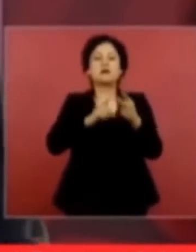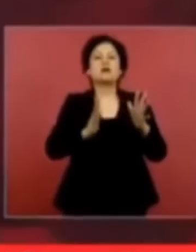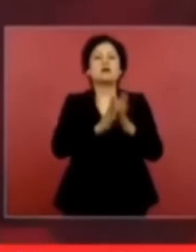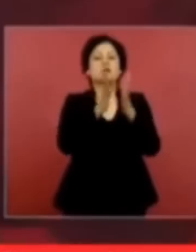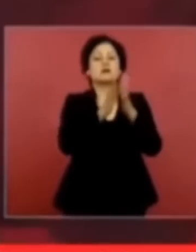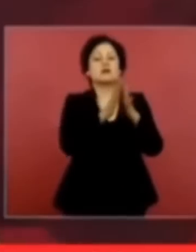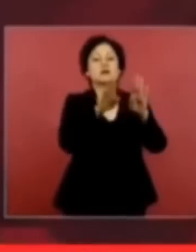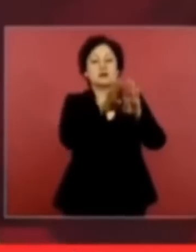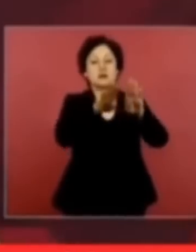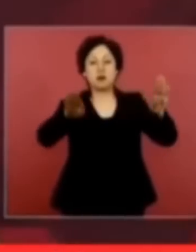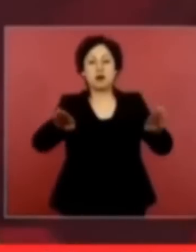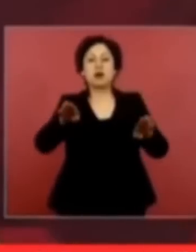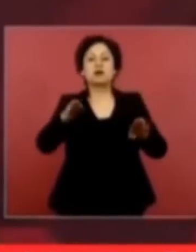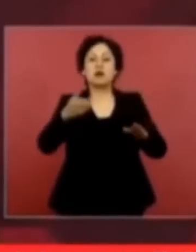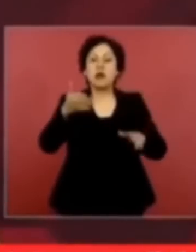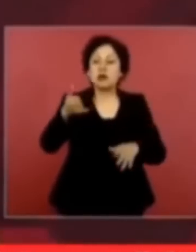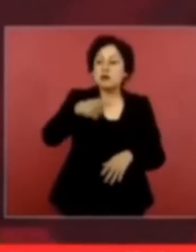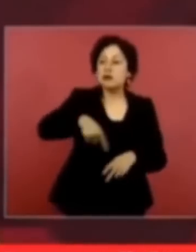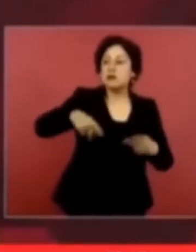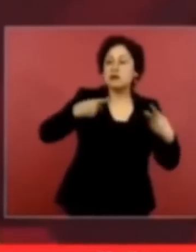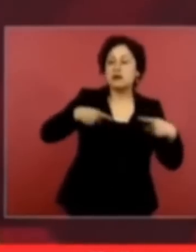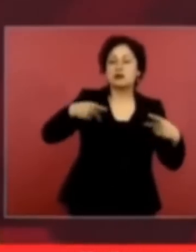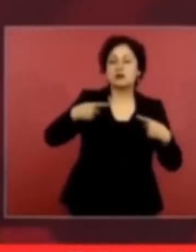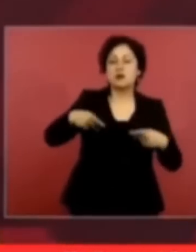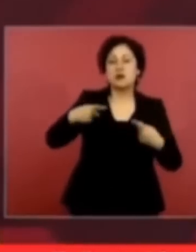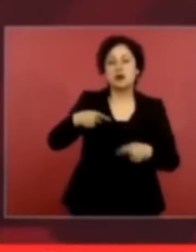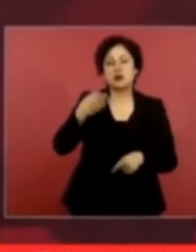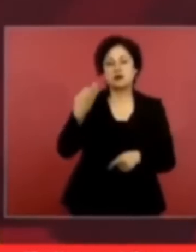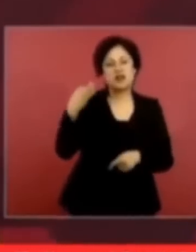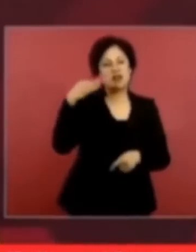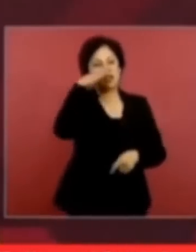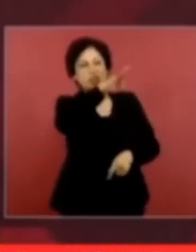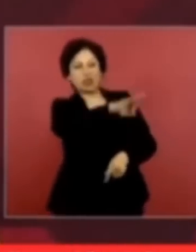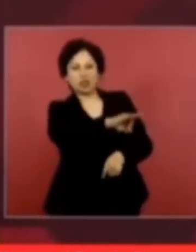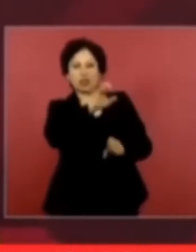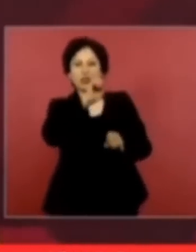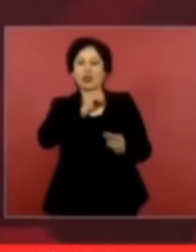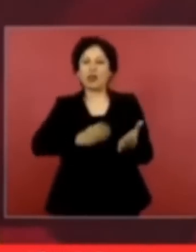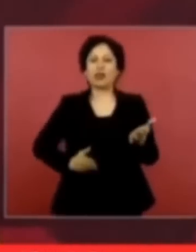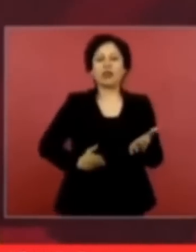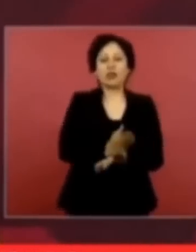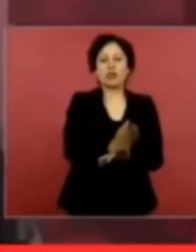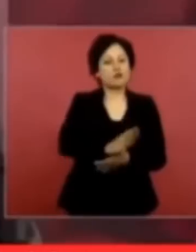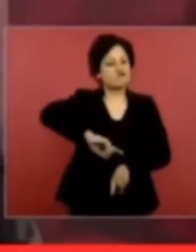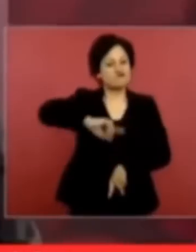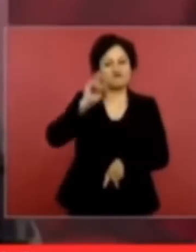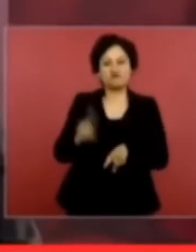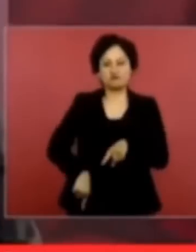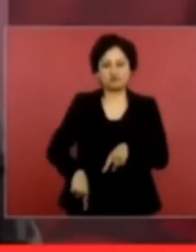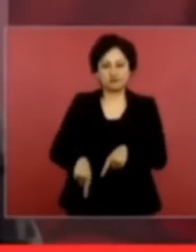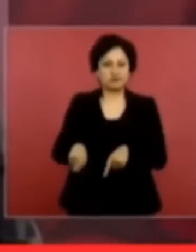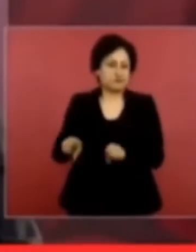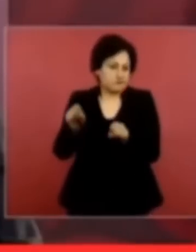de la usurpación y del asesinato del presidente Madero.